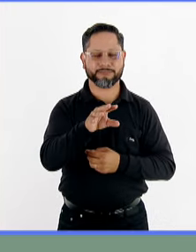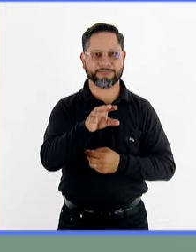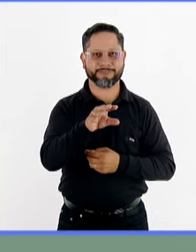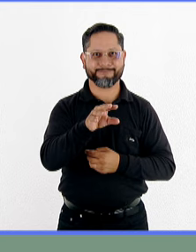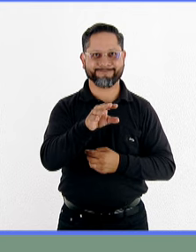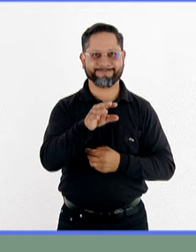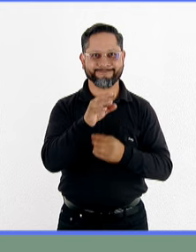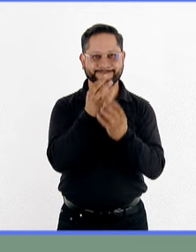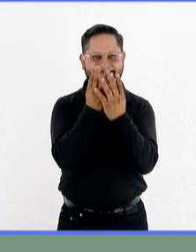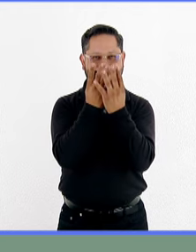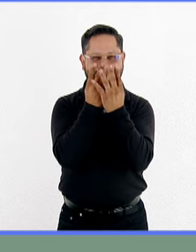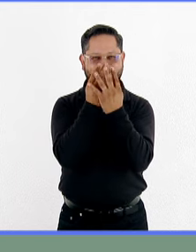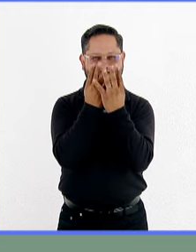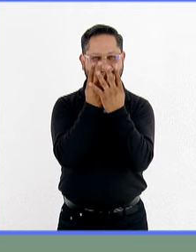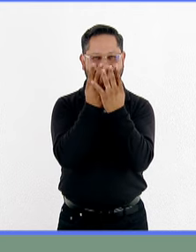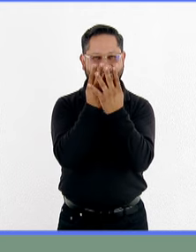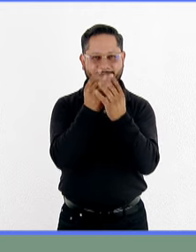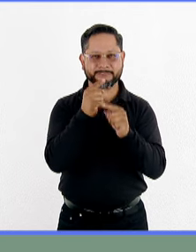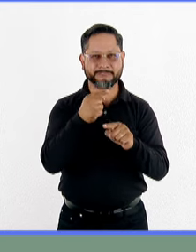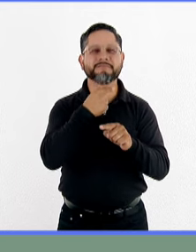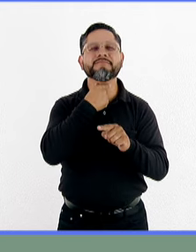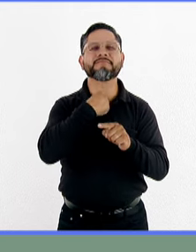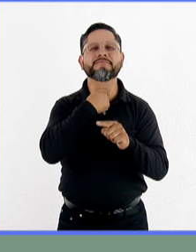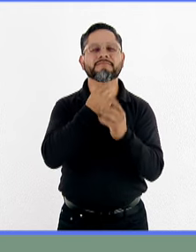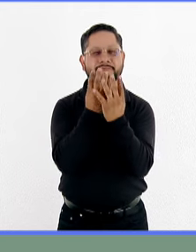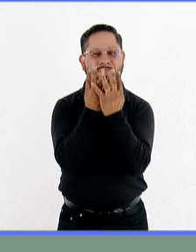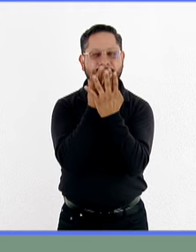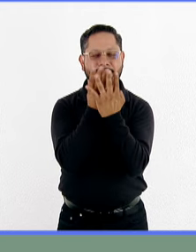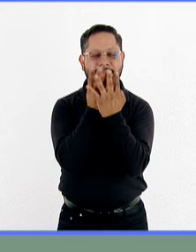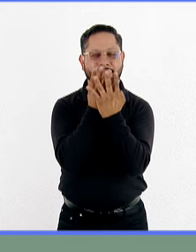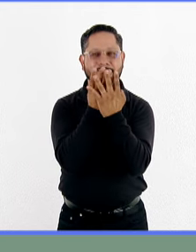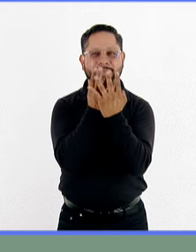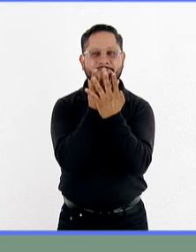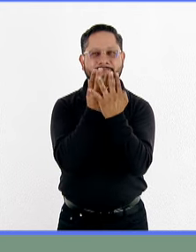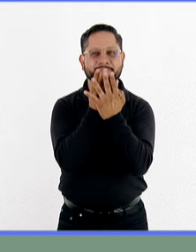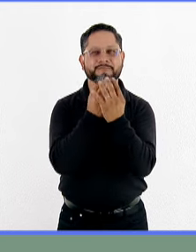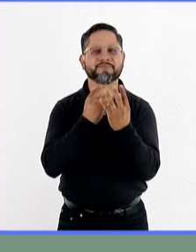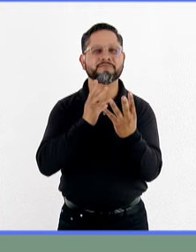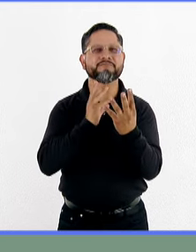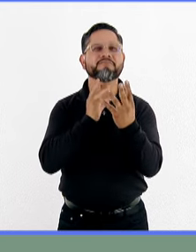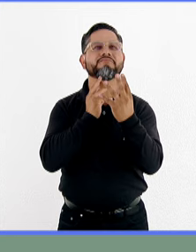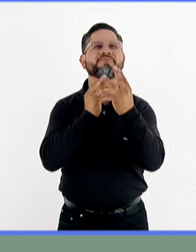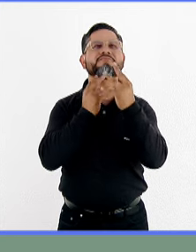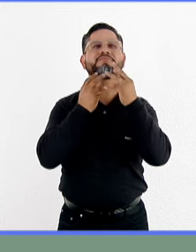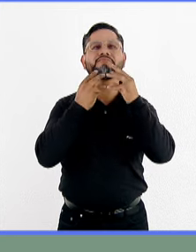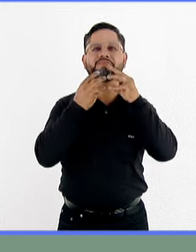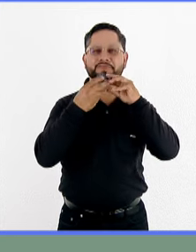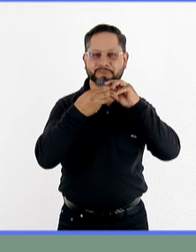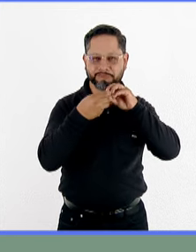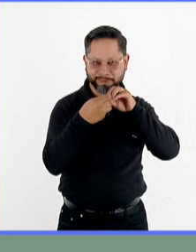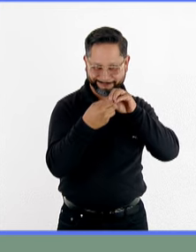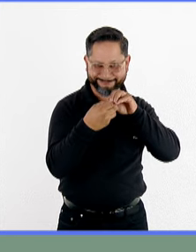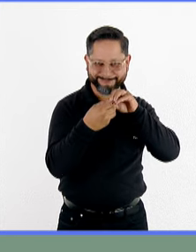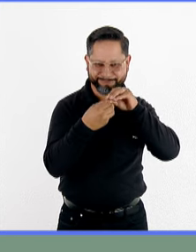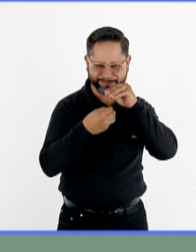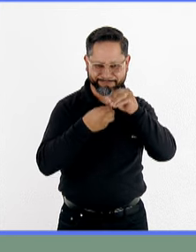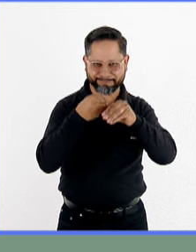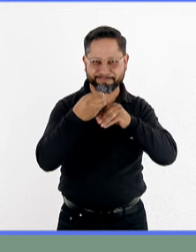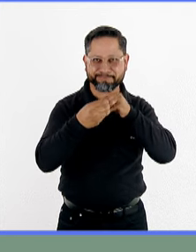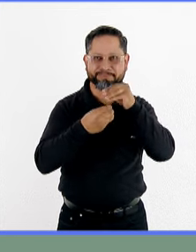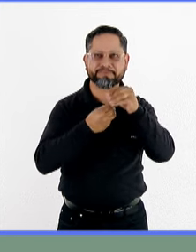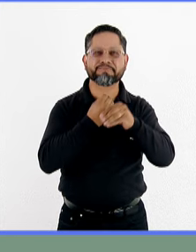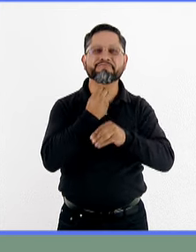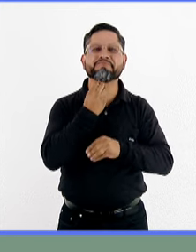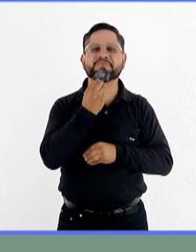Los cilios de la nasofaringe y los cilios de la tráquea barren en la dirección que empuja el moco hacia la faringe. Después de ese proceso, el moco es